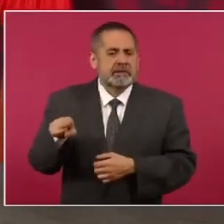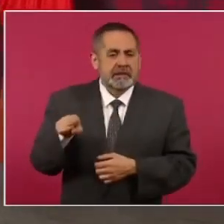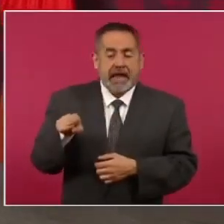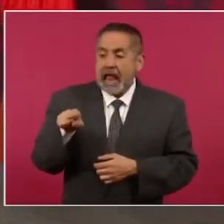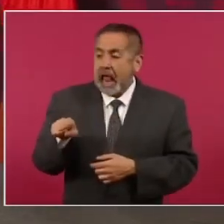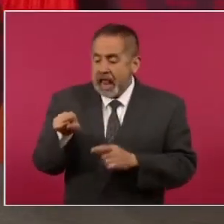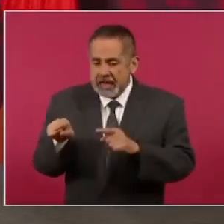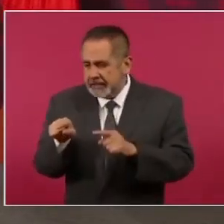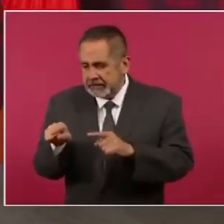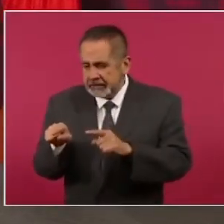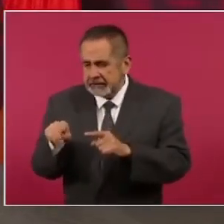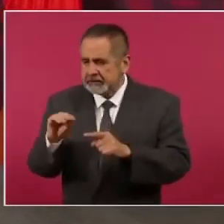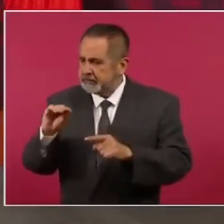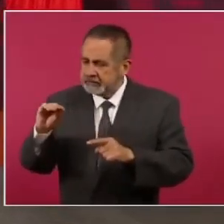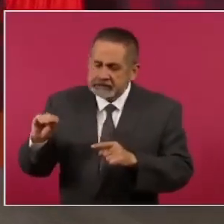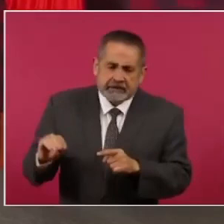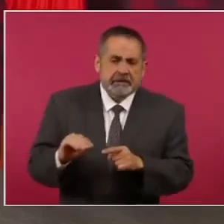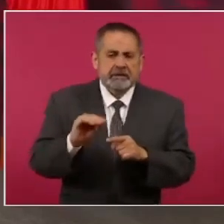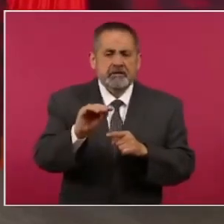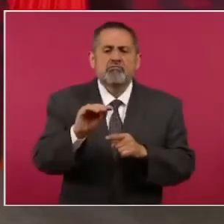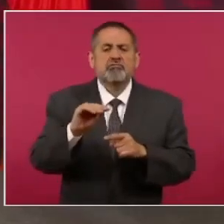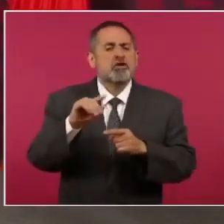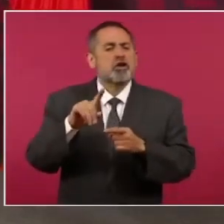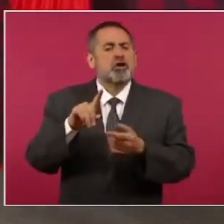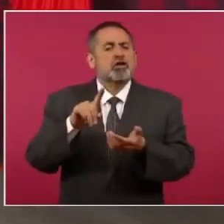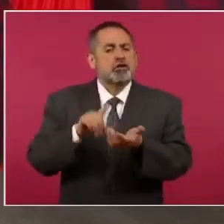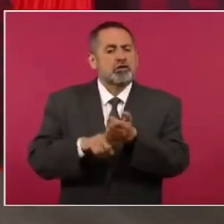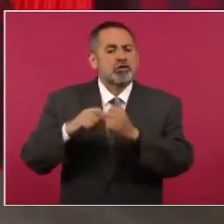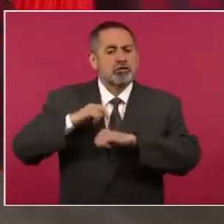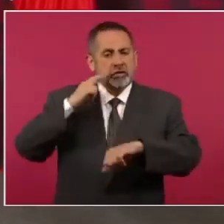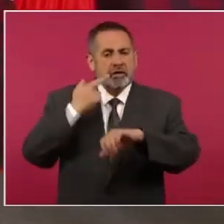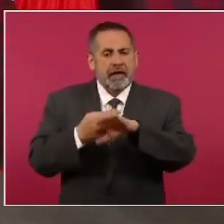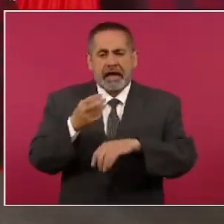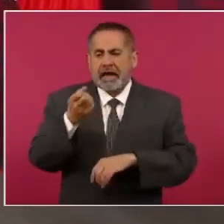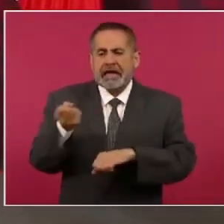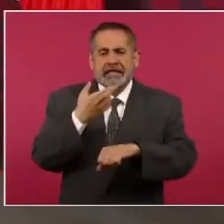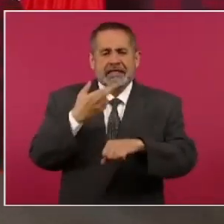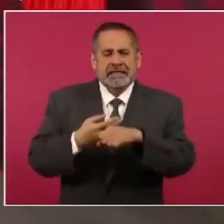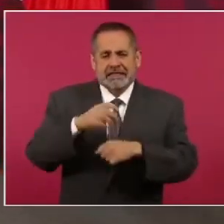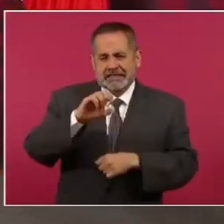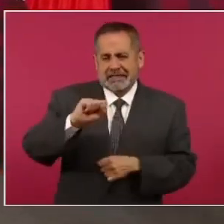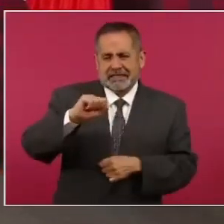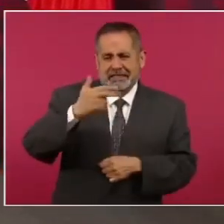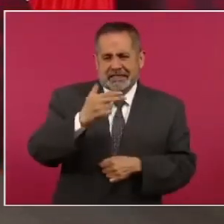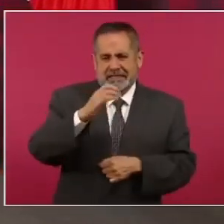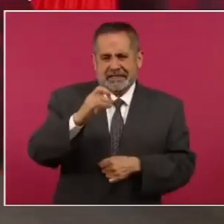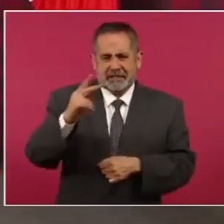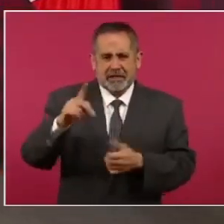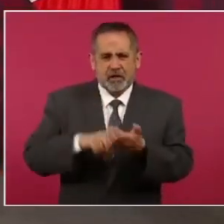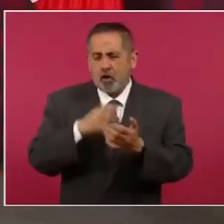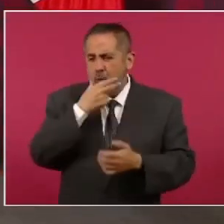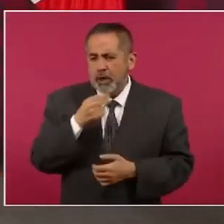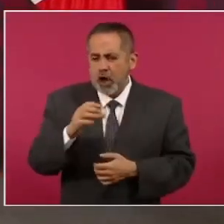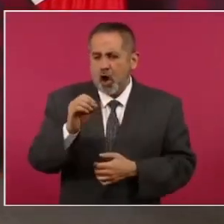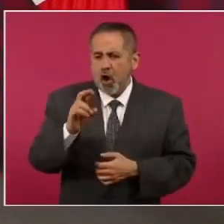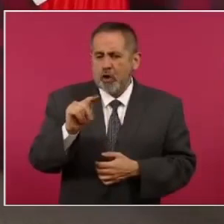pasó a ocupar el cargo de secretario de Hacienda, Antonio Ortiz